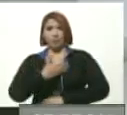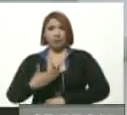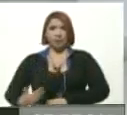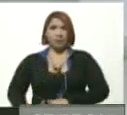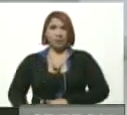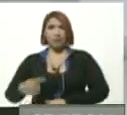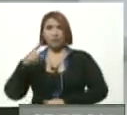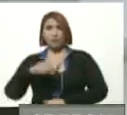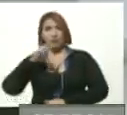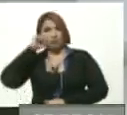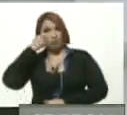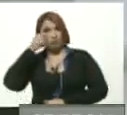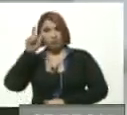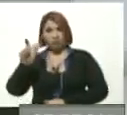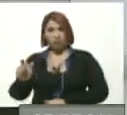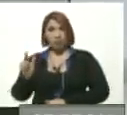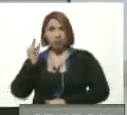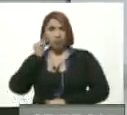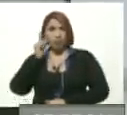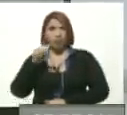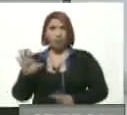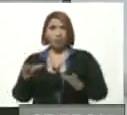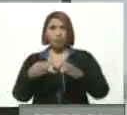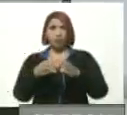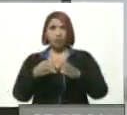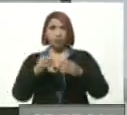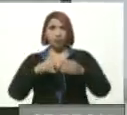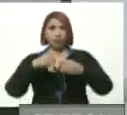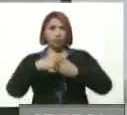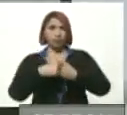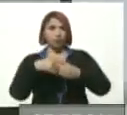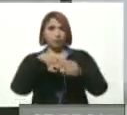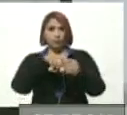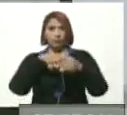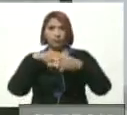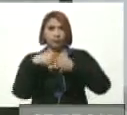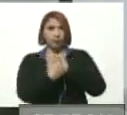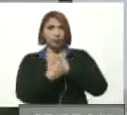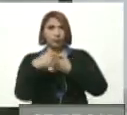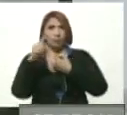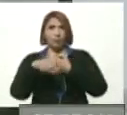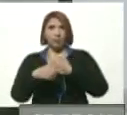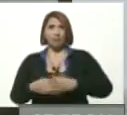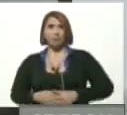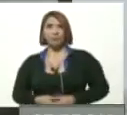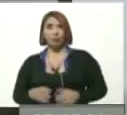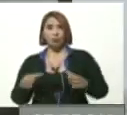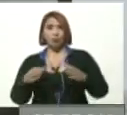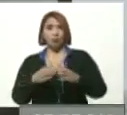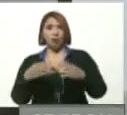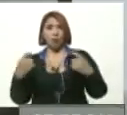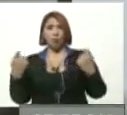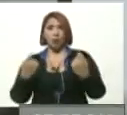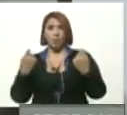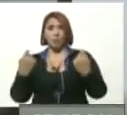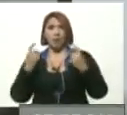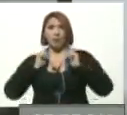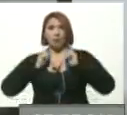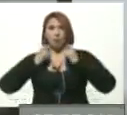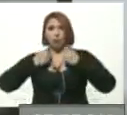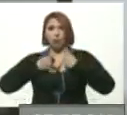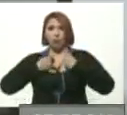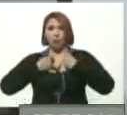que en este momento se encontraba reunido con los integrantes del Gran Polo Patriótico y también del comando de campaña, Aristóbulo Turis, y